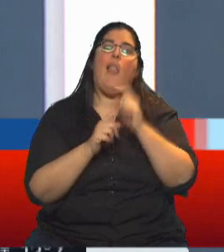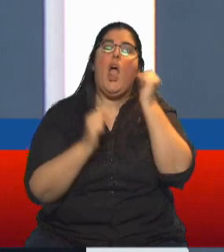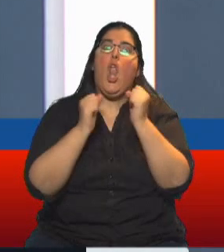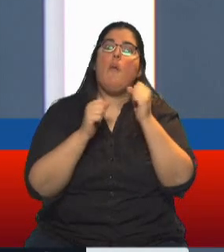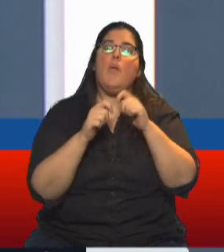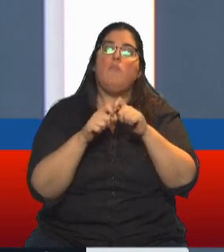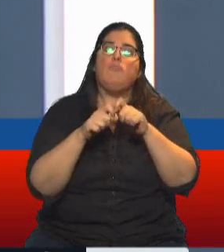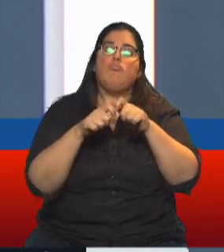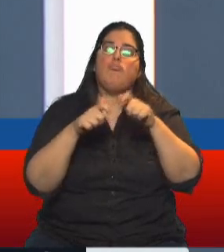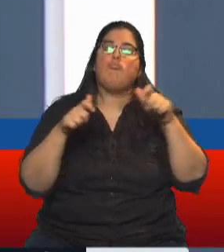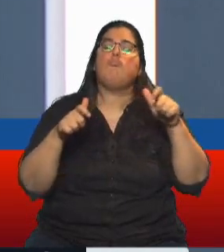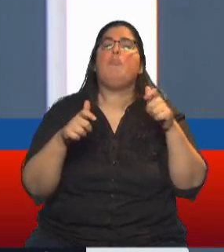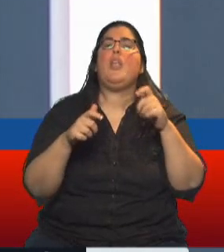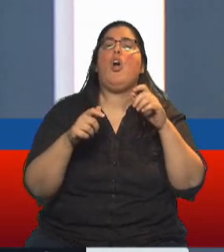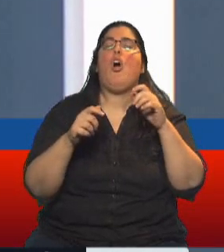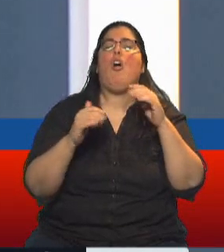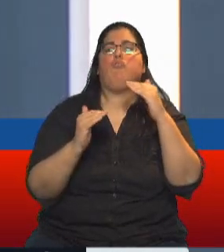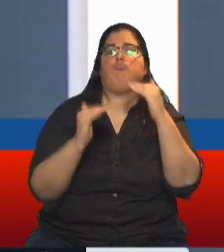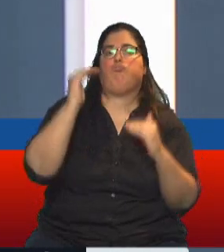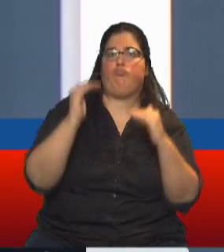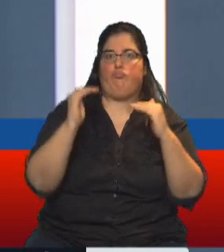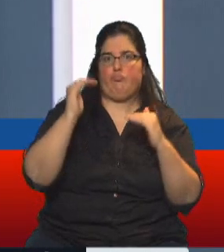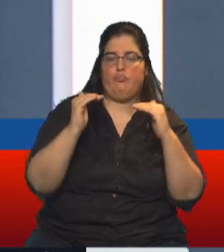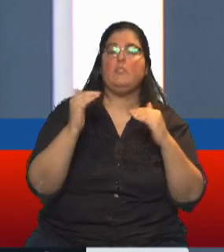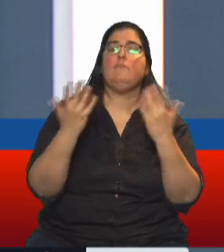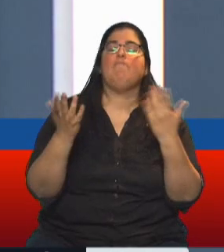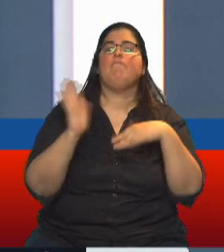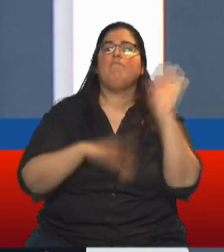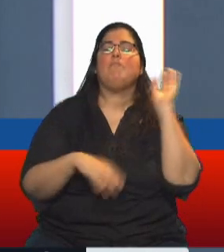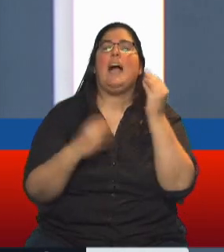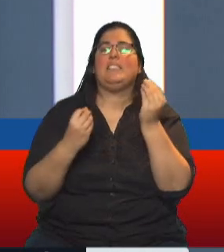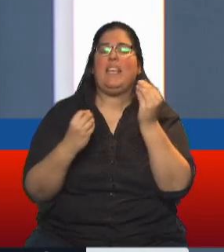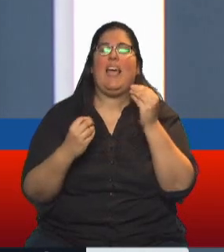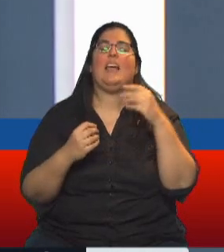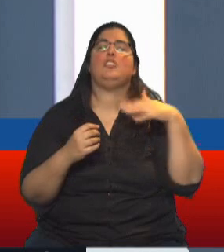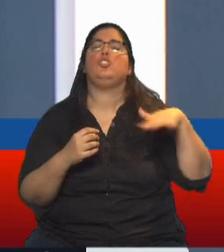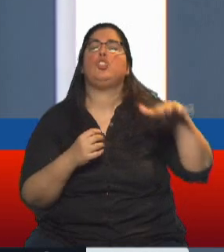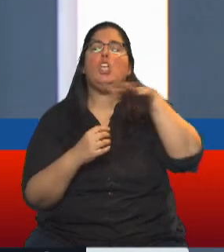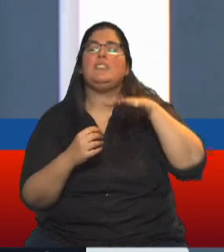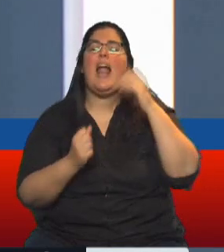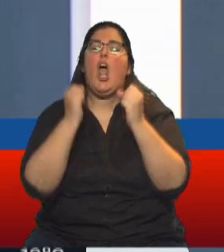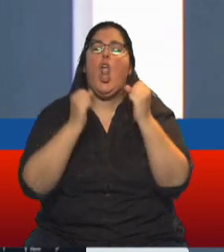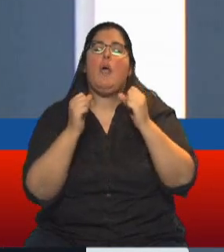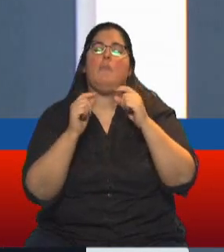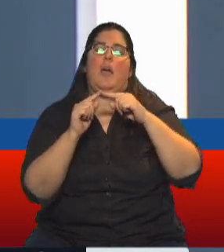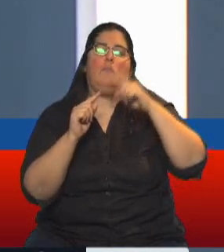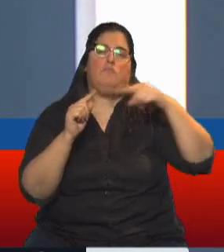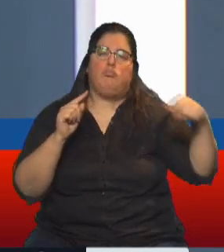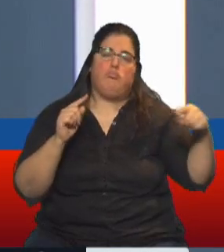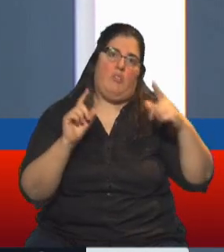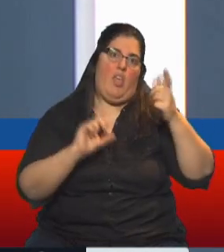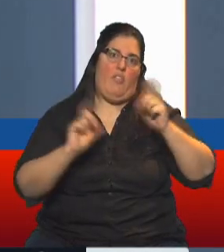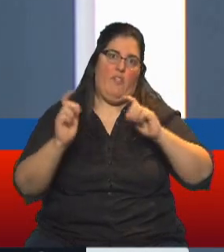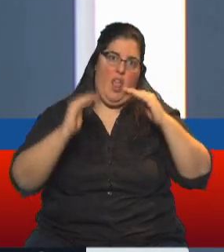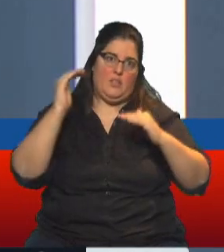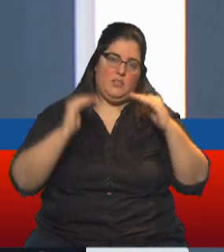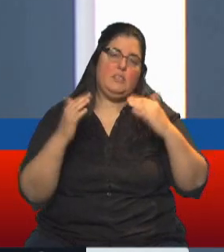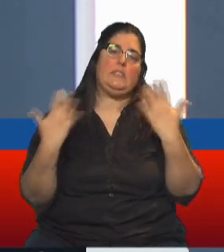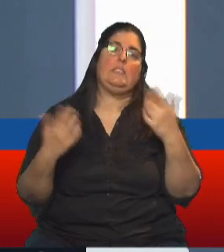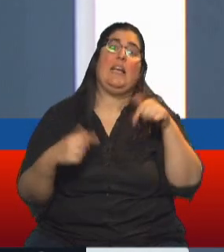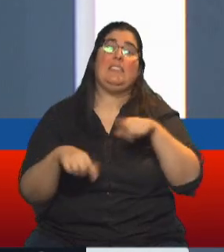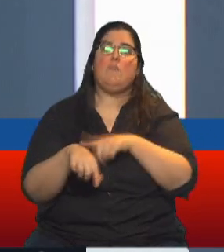muy desiguales y que afectaba fundamentalmente a los indicadores socioeconómicos. Bueno, en estas circunstancias, en la pandemia le